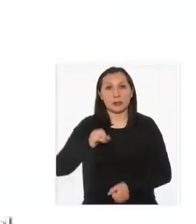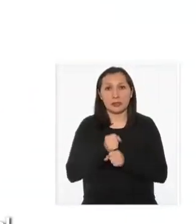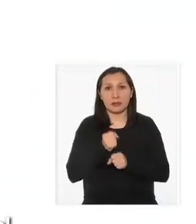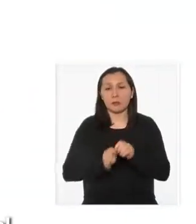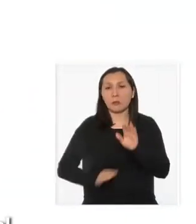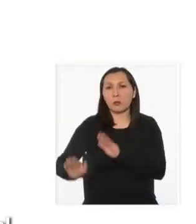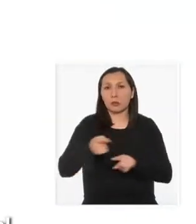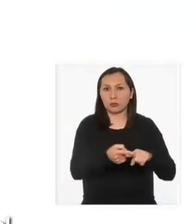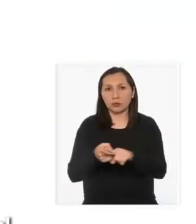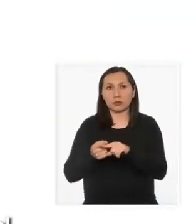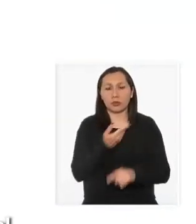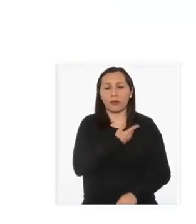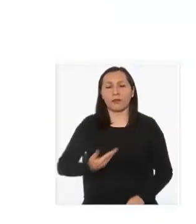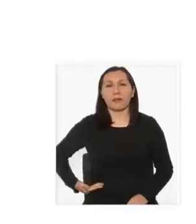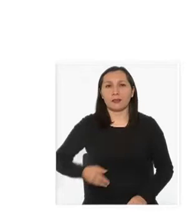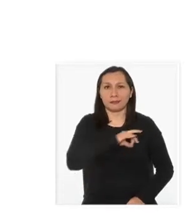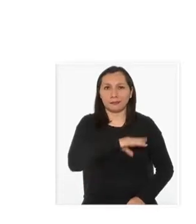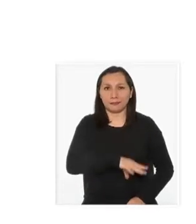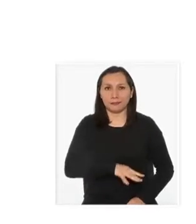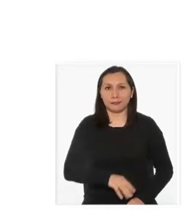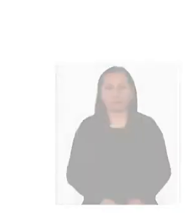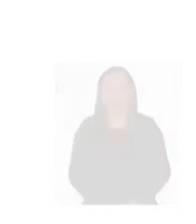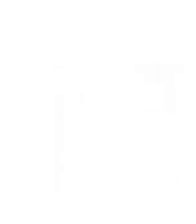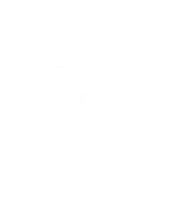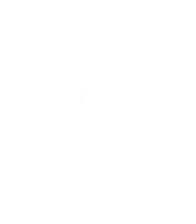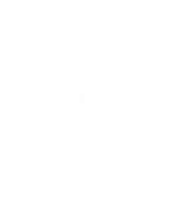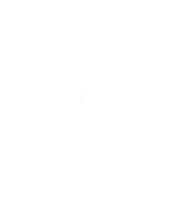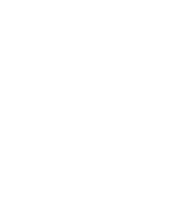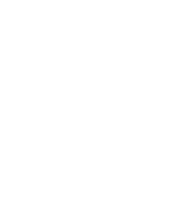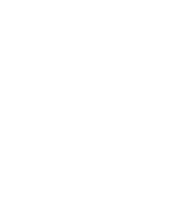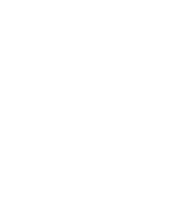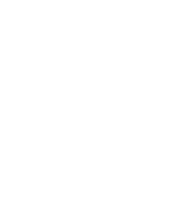Ministerio del Trabajo y Previsión Social, Gobierno de Chile.